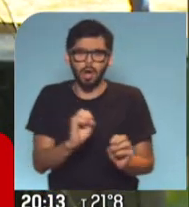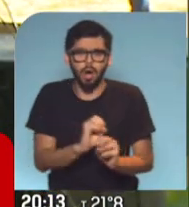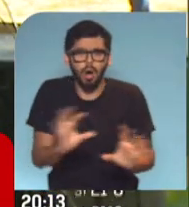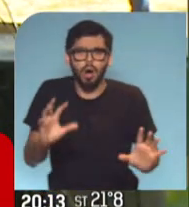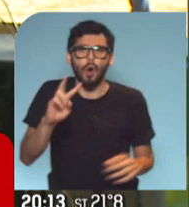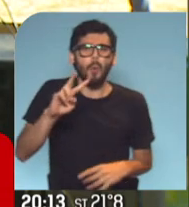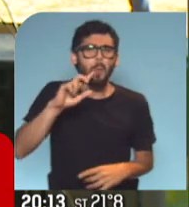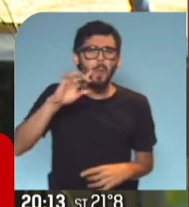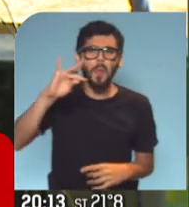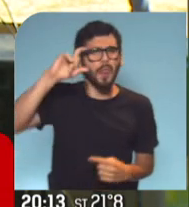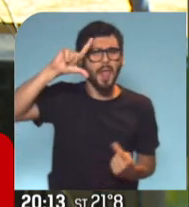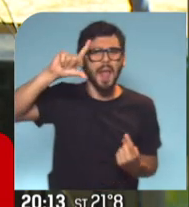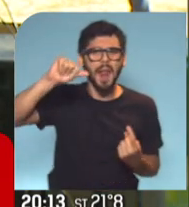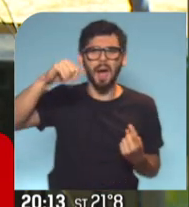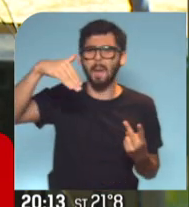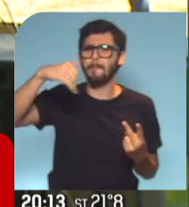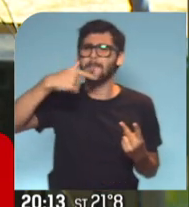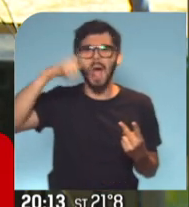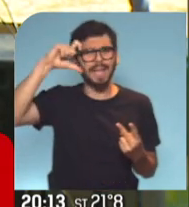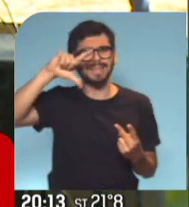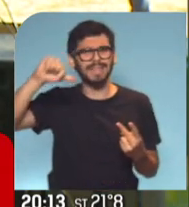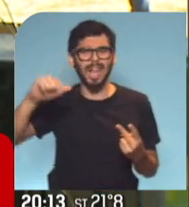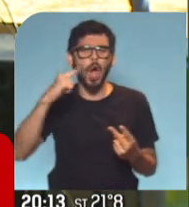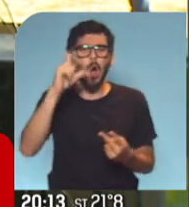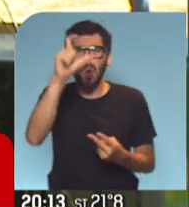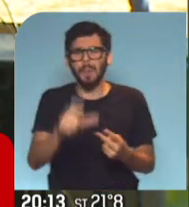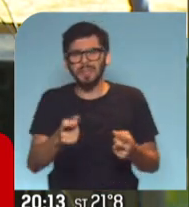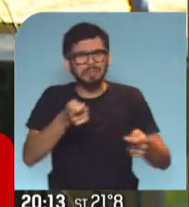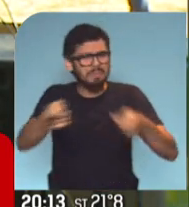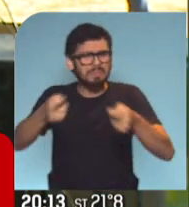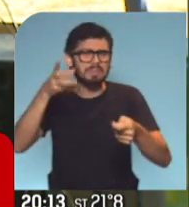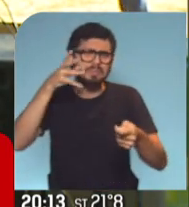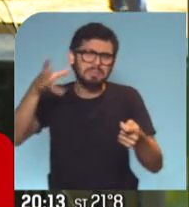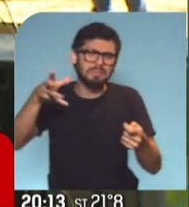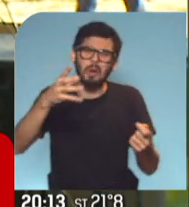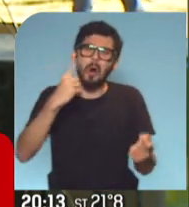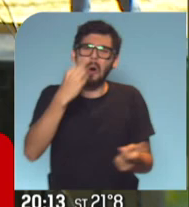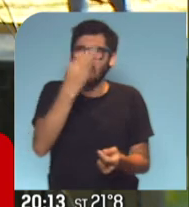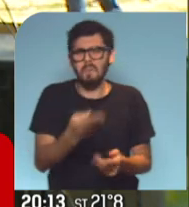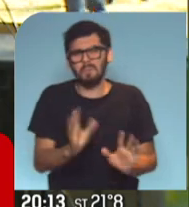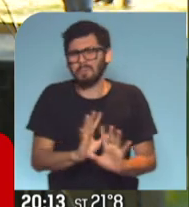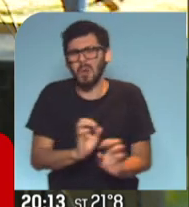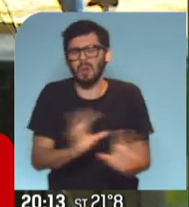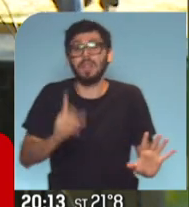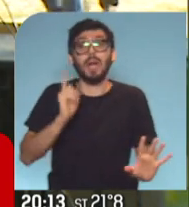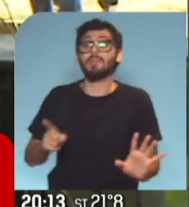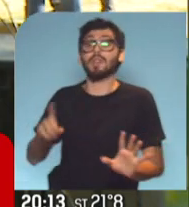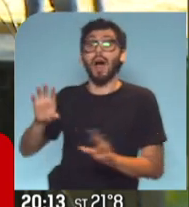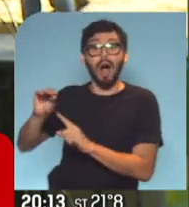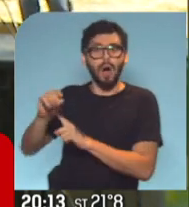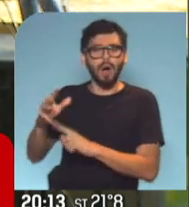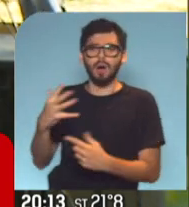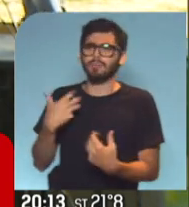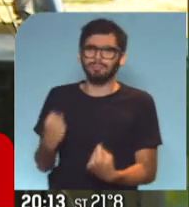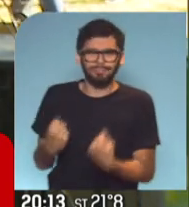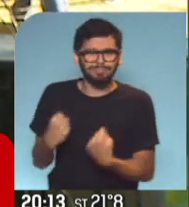Macera, de tantos genocidas, hombres crueles, repugnantes, y también las palabras de la resistencia, que son las palabras del